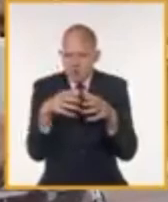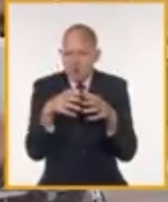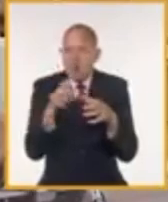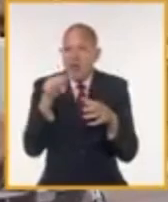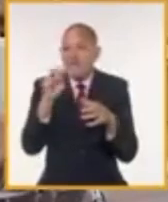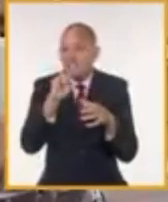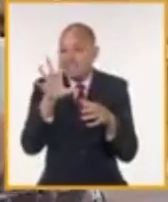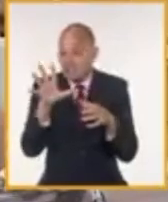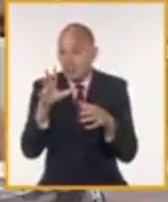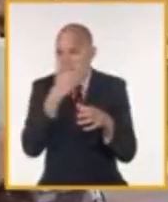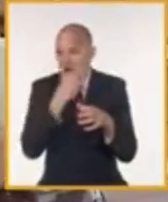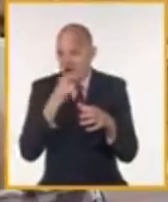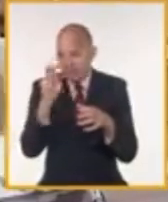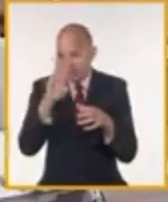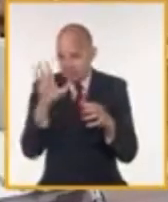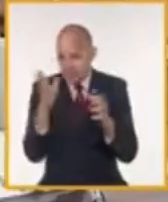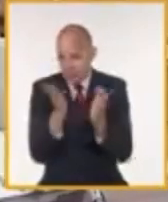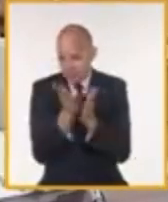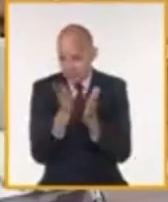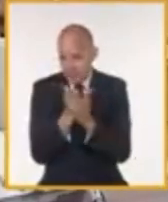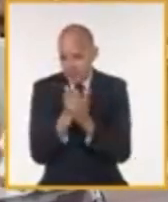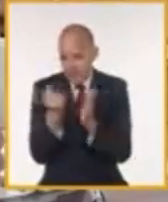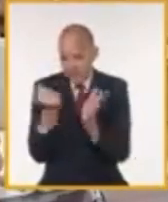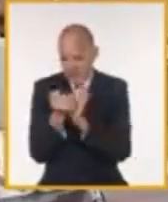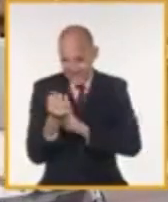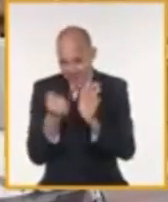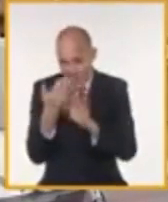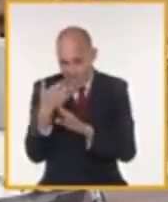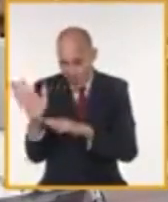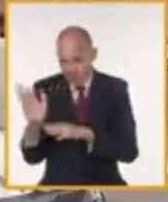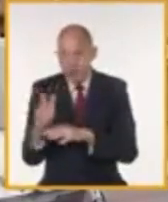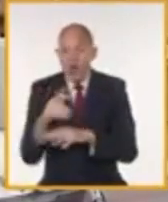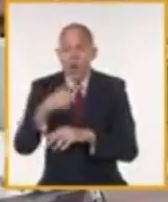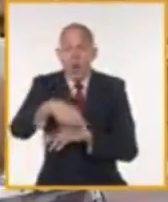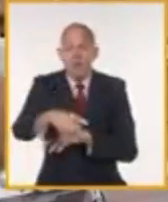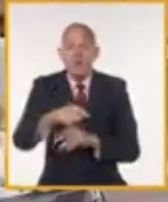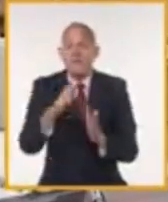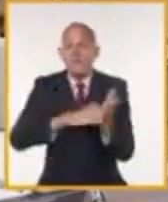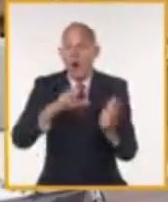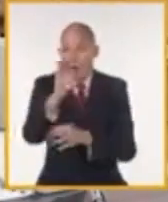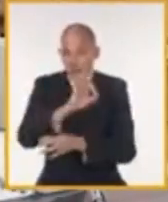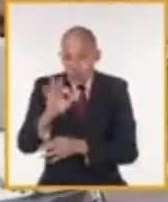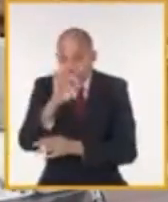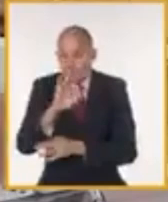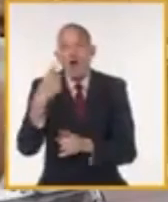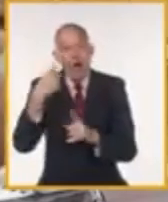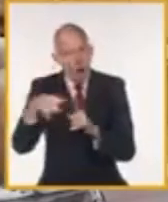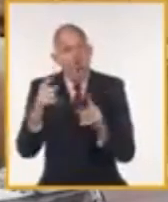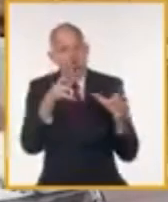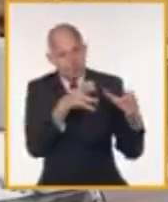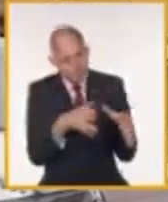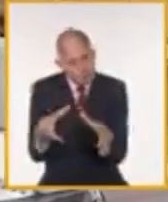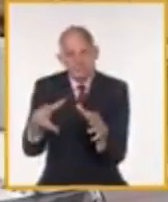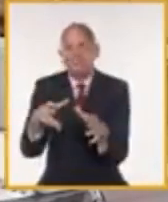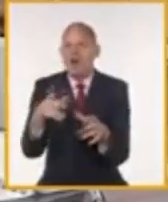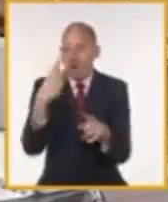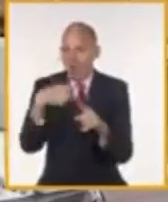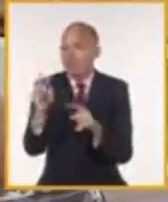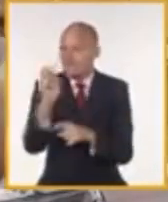25, cuenta con una matrícula de 25 estudiantes, sino que en el mes de octubre va a iniciar la segunda edición con 25